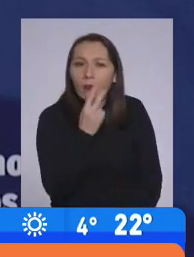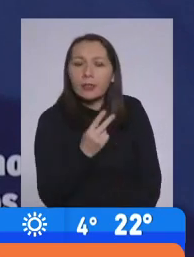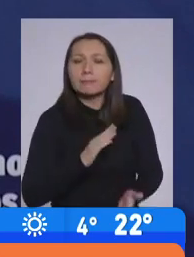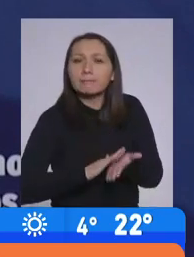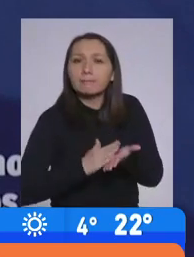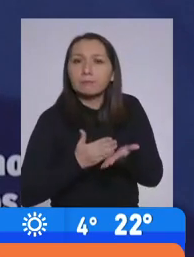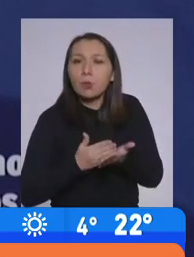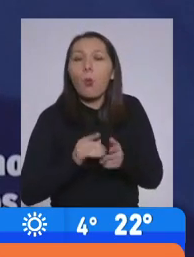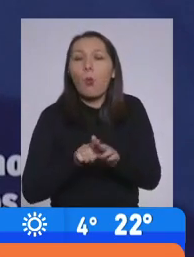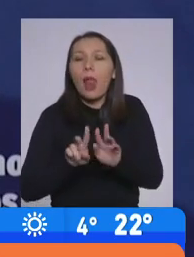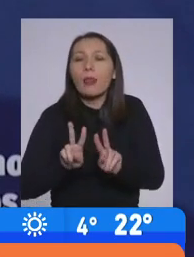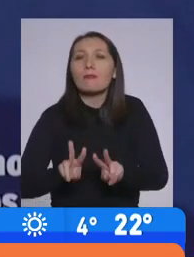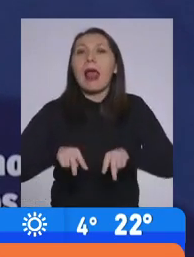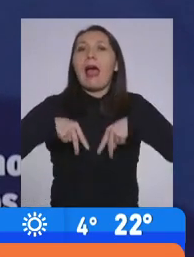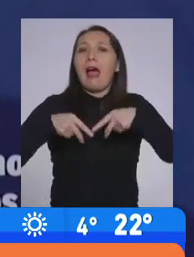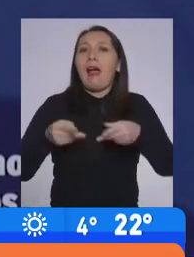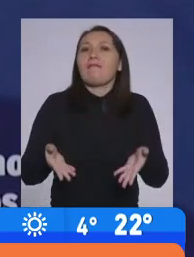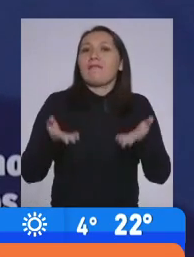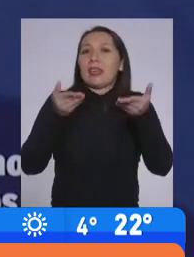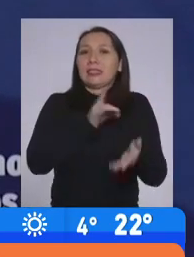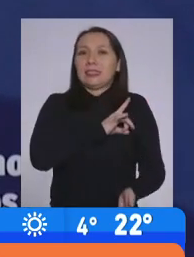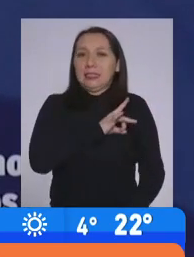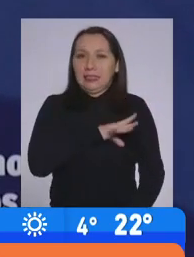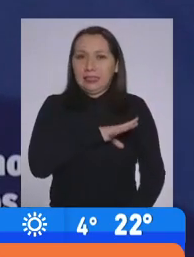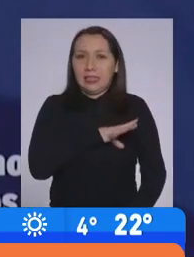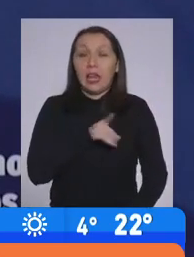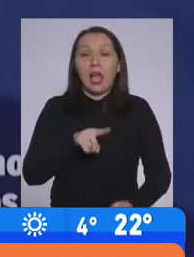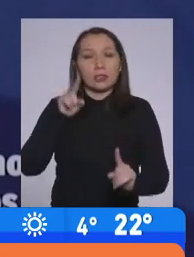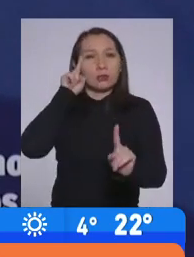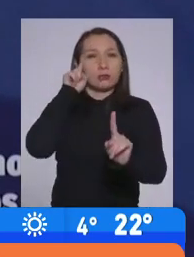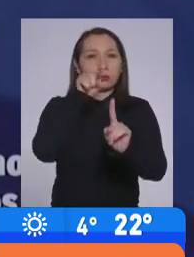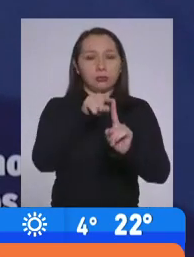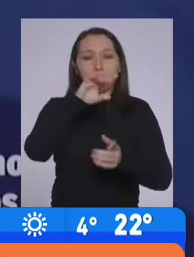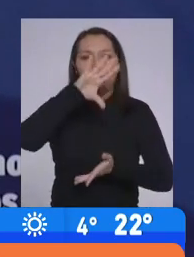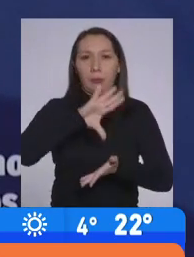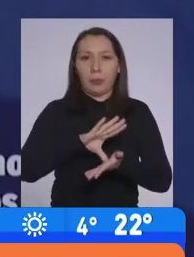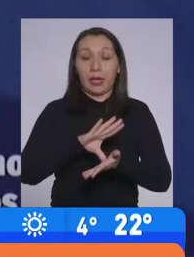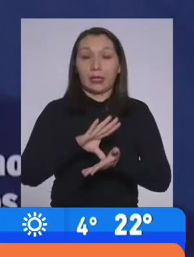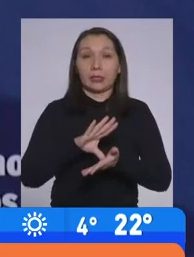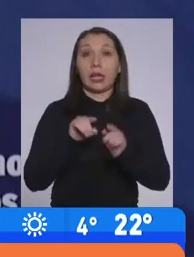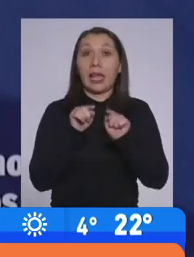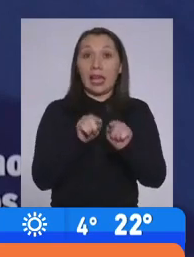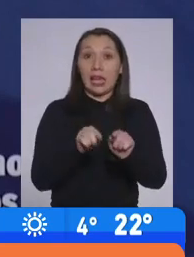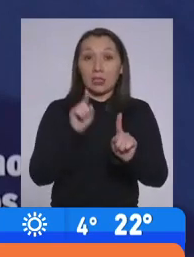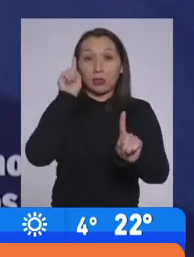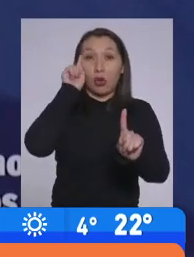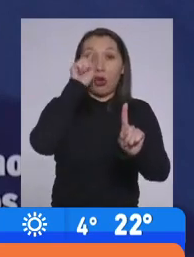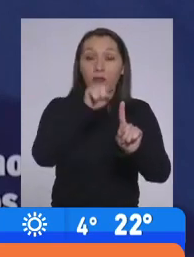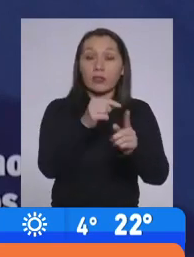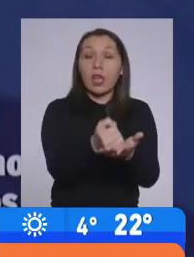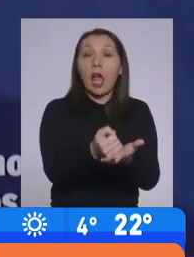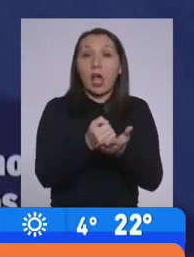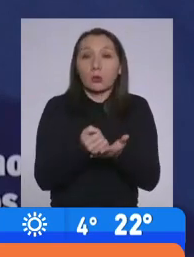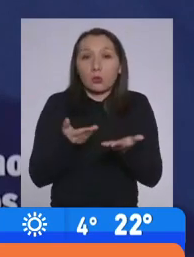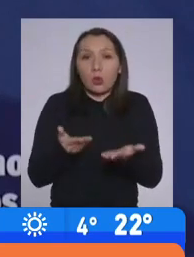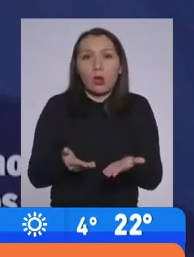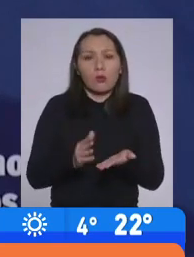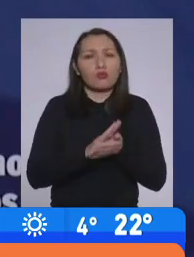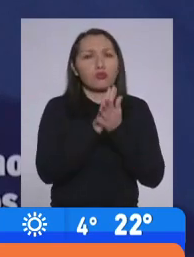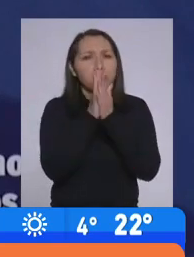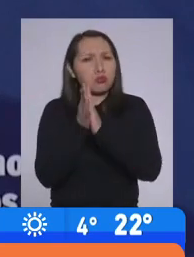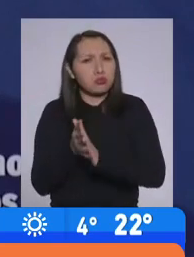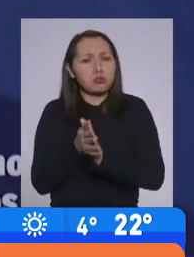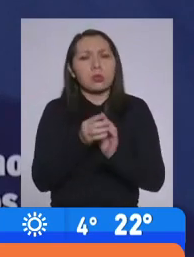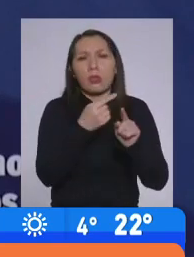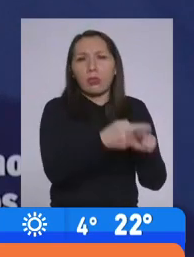levantemos chile' esa es nuestra meta como país y en esa meta están colaborando actualmente todos los